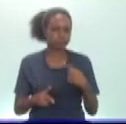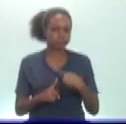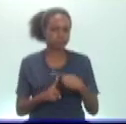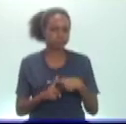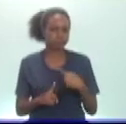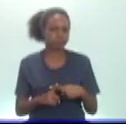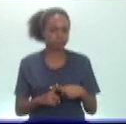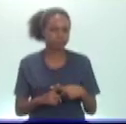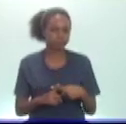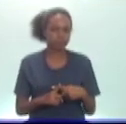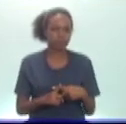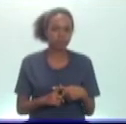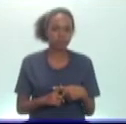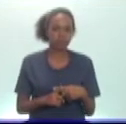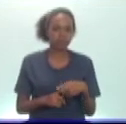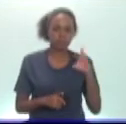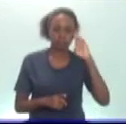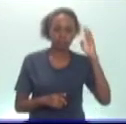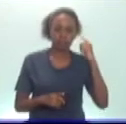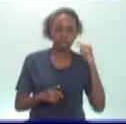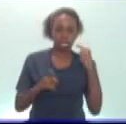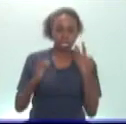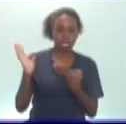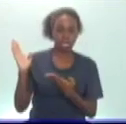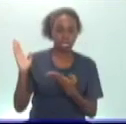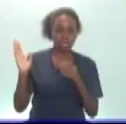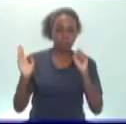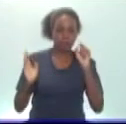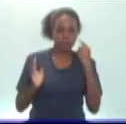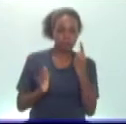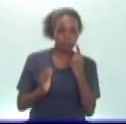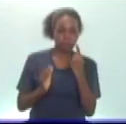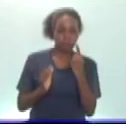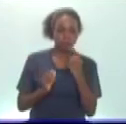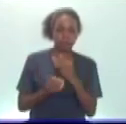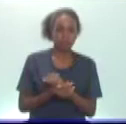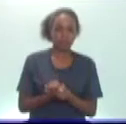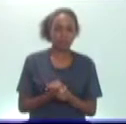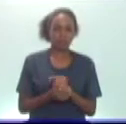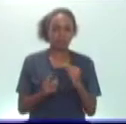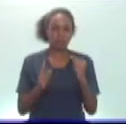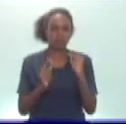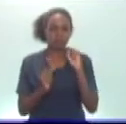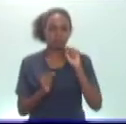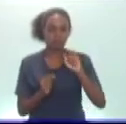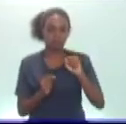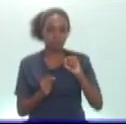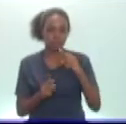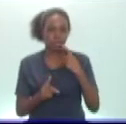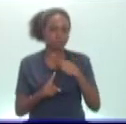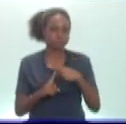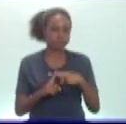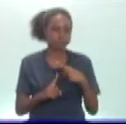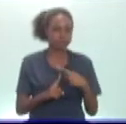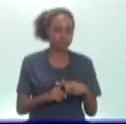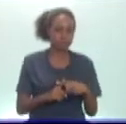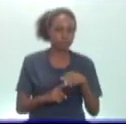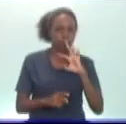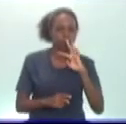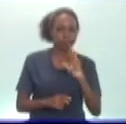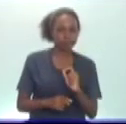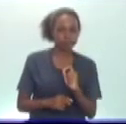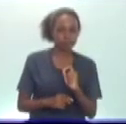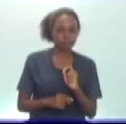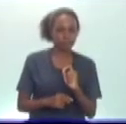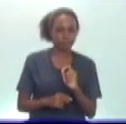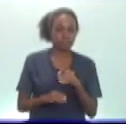distributiva. Recuerden que la propiedad distributiva es la que se refiere a la multiplicación de una suma indicada por un número,